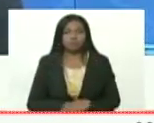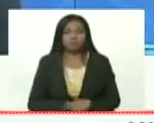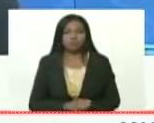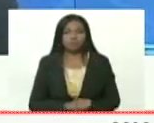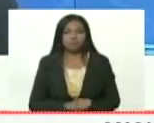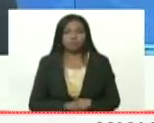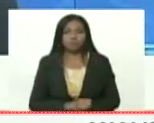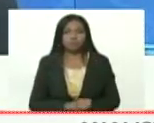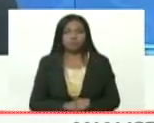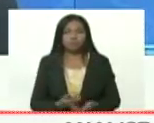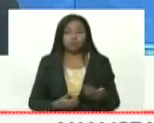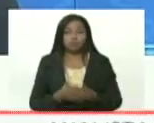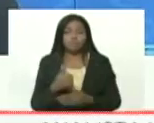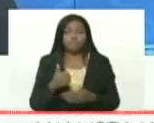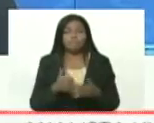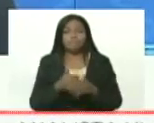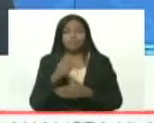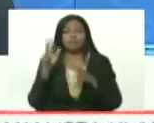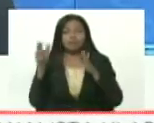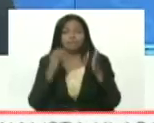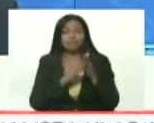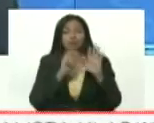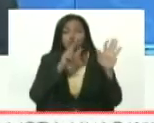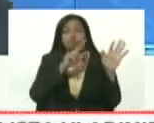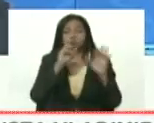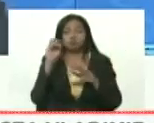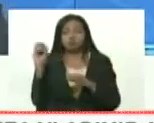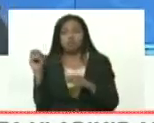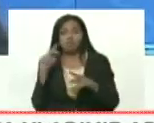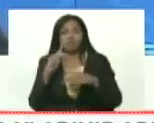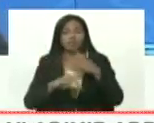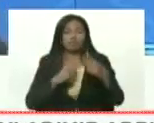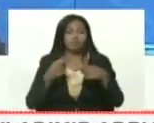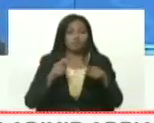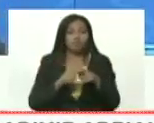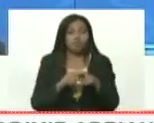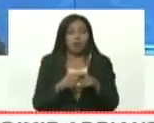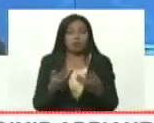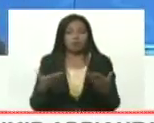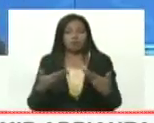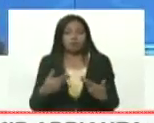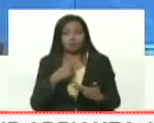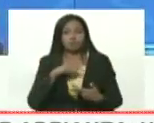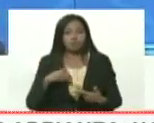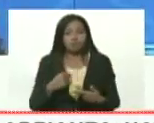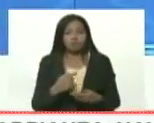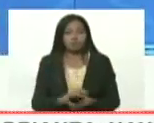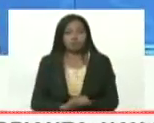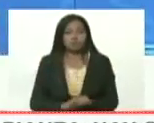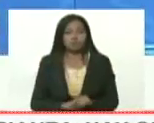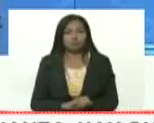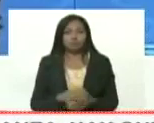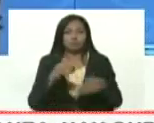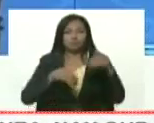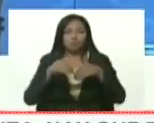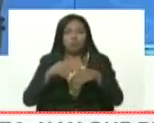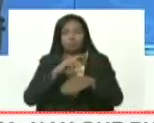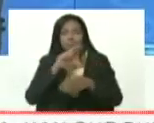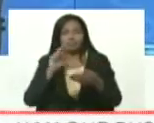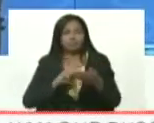de los más de 3.800 productos que recibimos con el Censo Nacional. Más